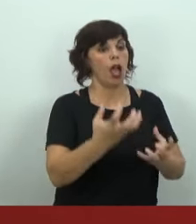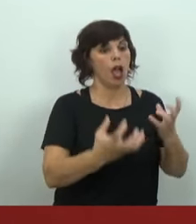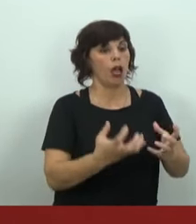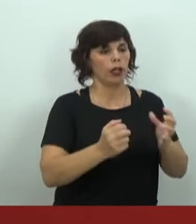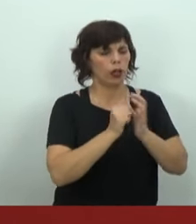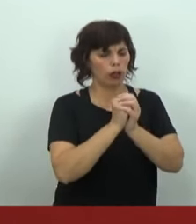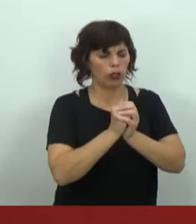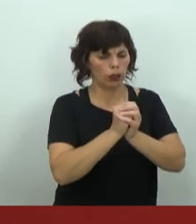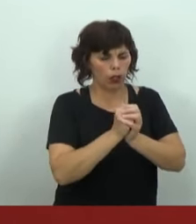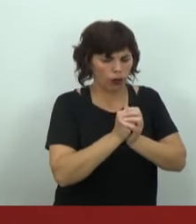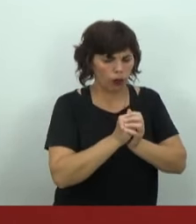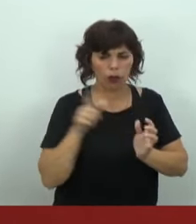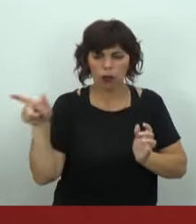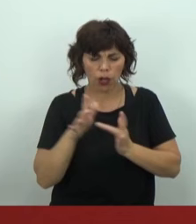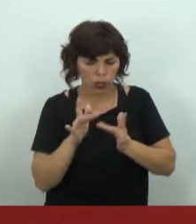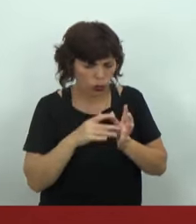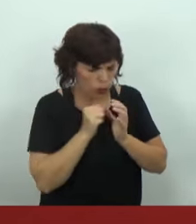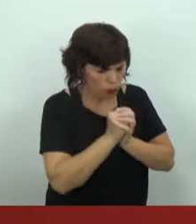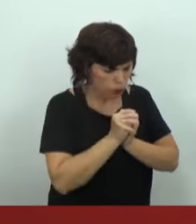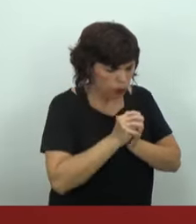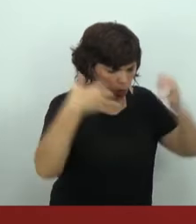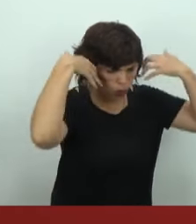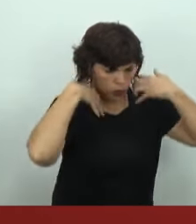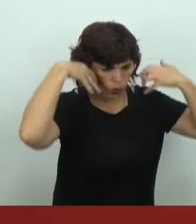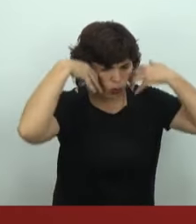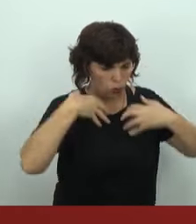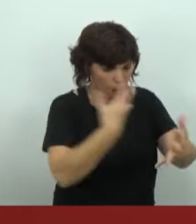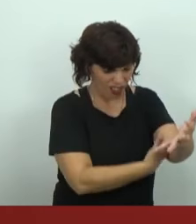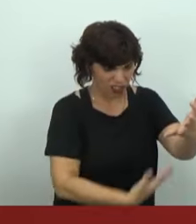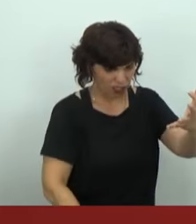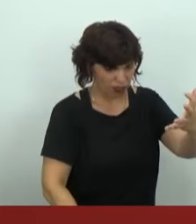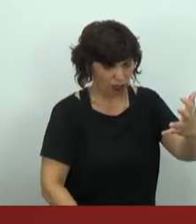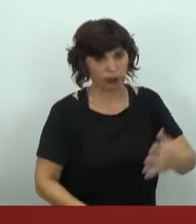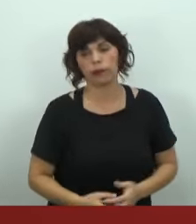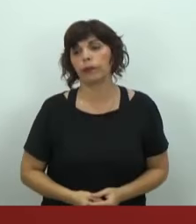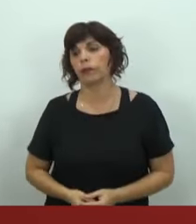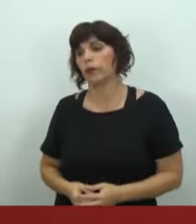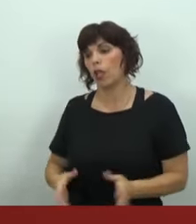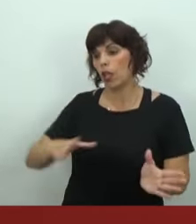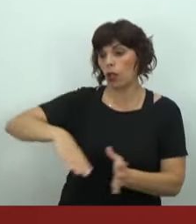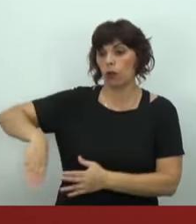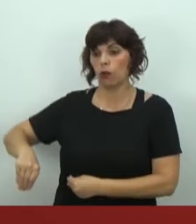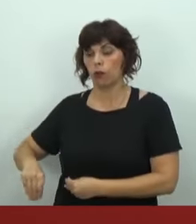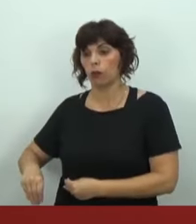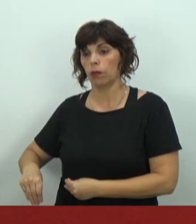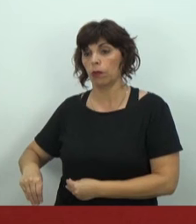allí orando. Y la última vez, cuando el soldado romano